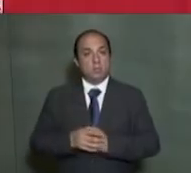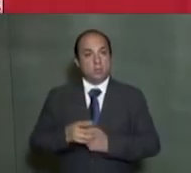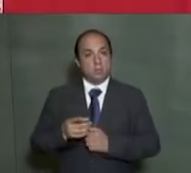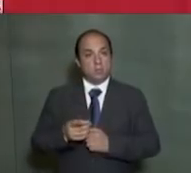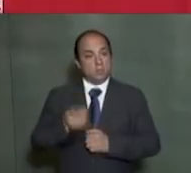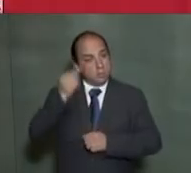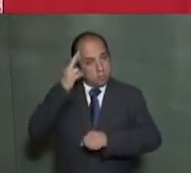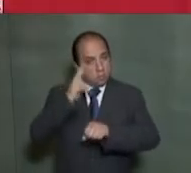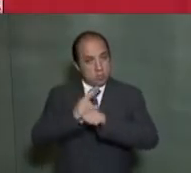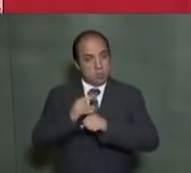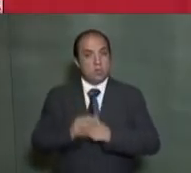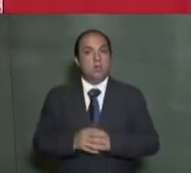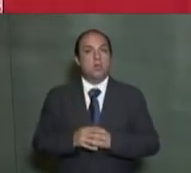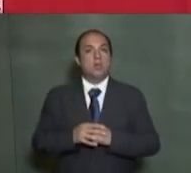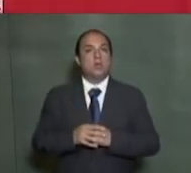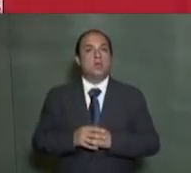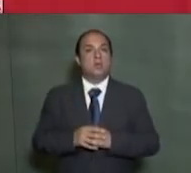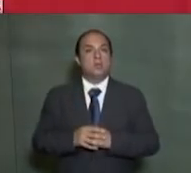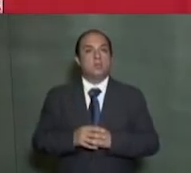Instituto Nacional de Construcciones.